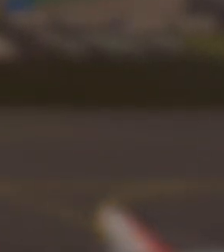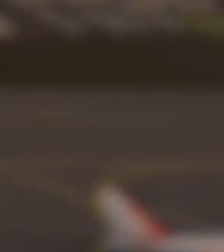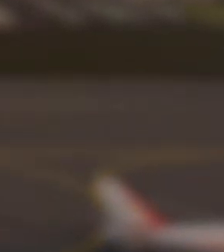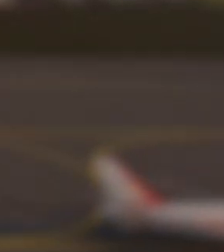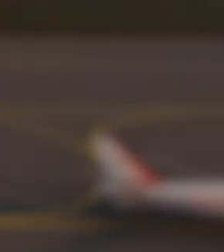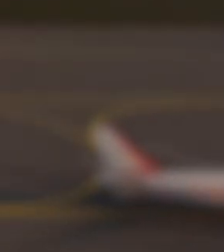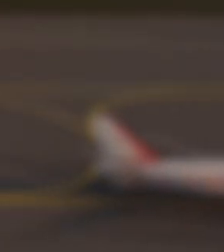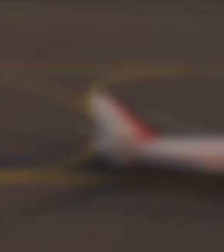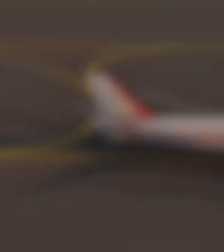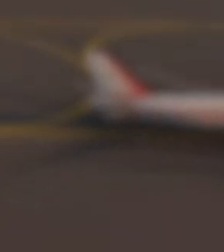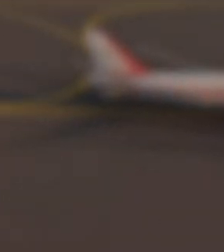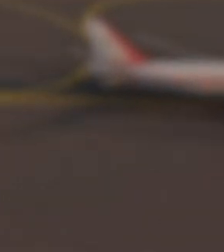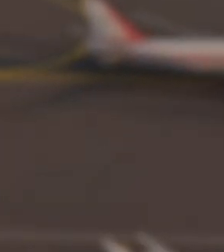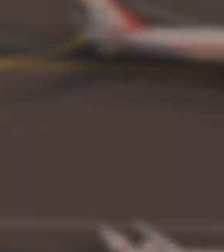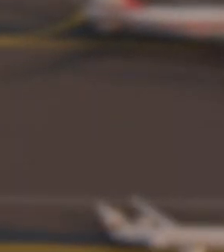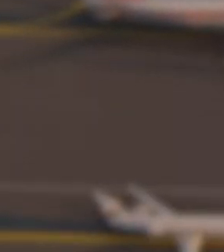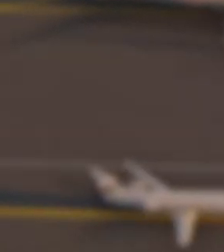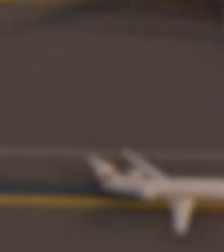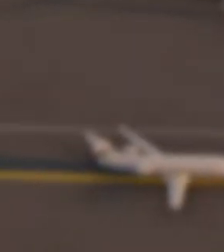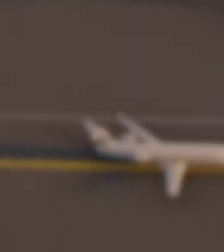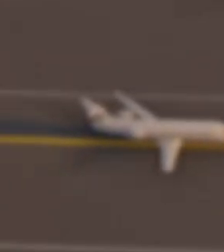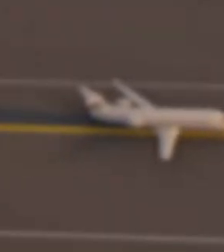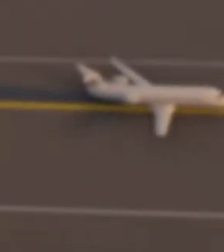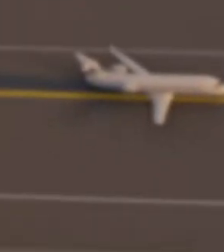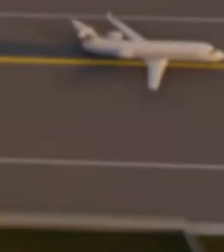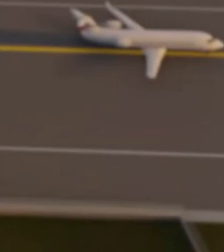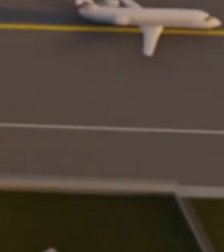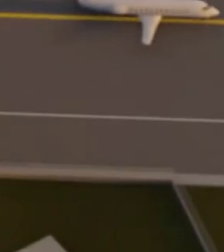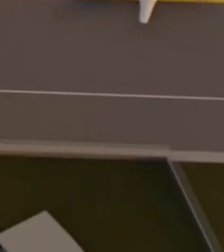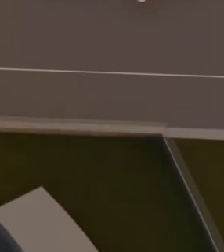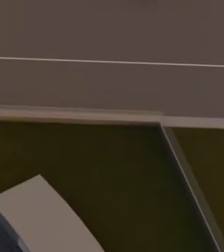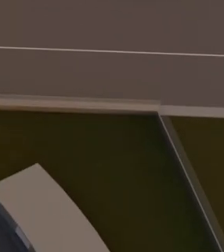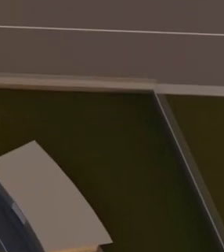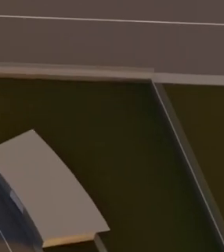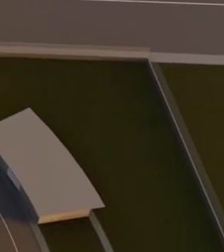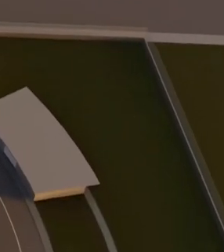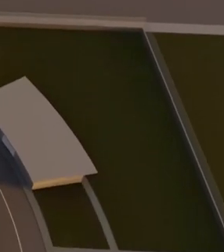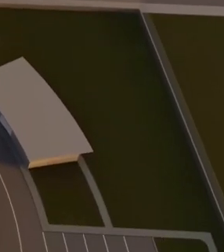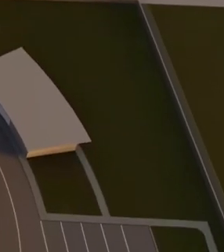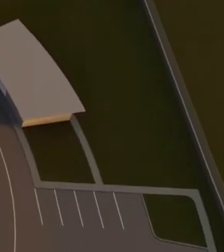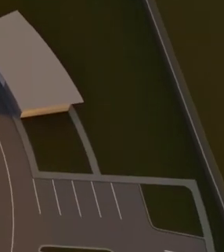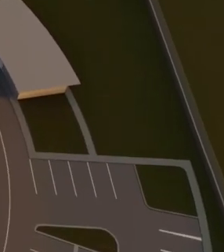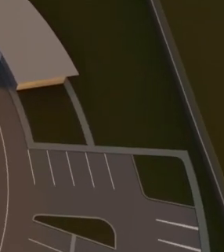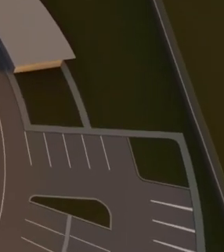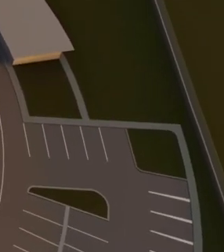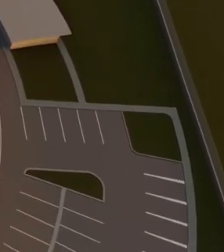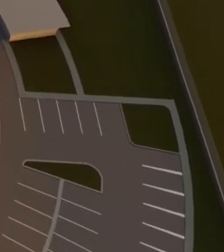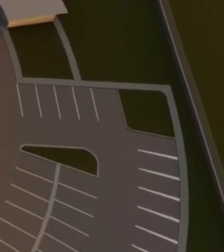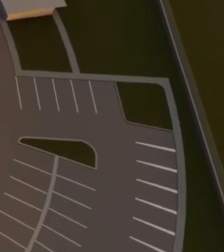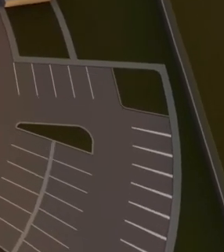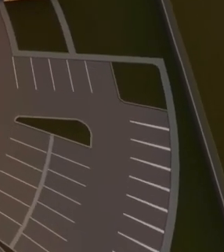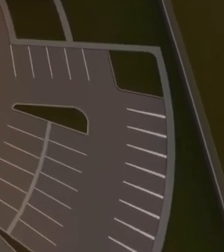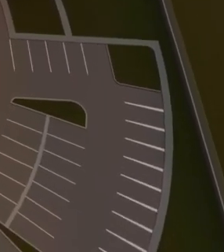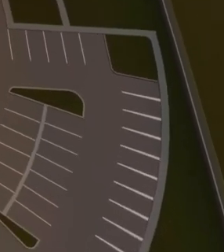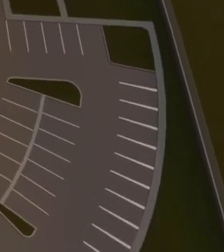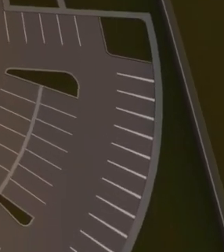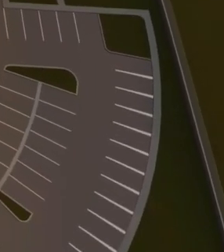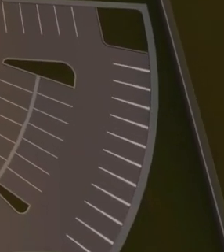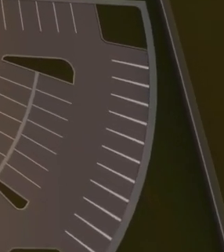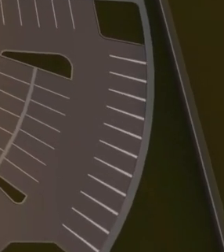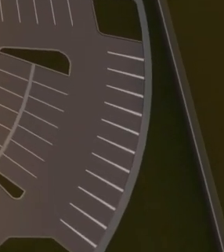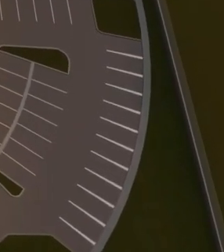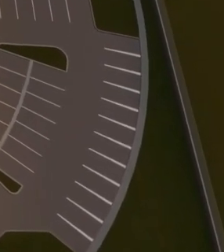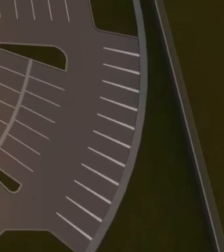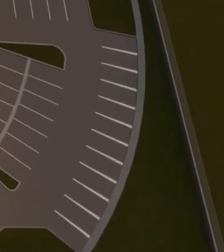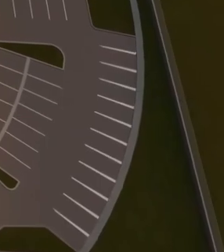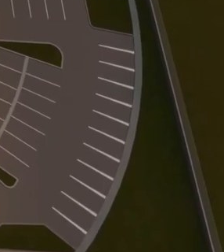La Secretaría de la Defensa Nacional informa los avances en la construcción del Aeropuerto Internacional Felipe Ángeles al 16 de